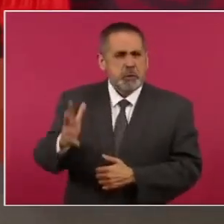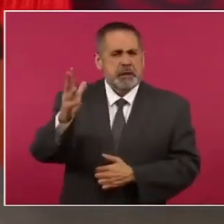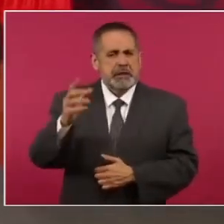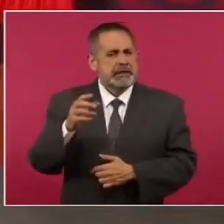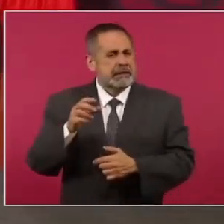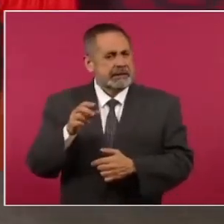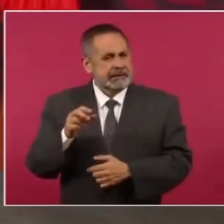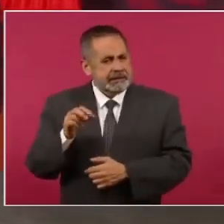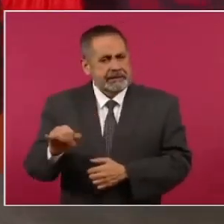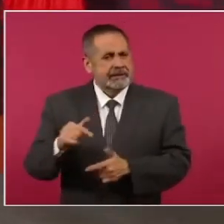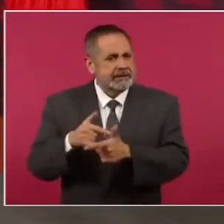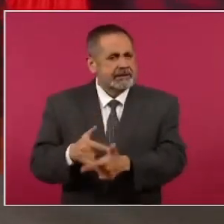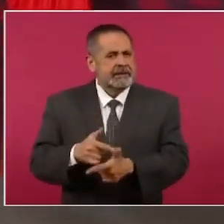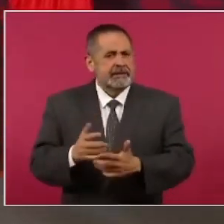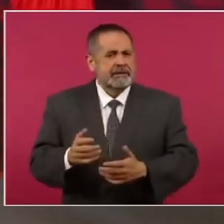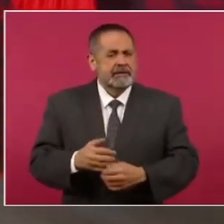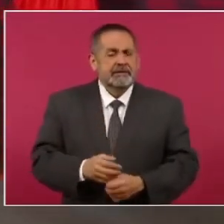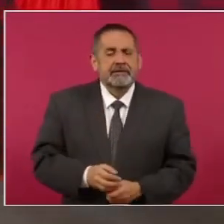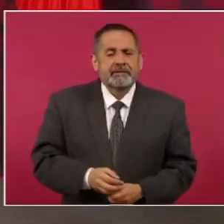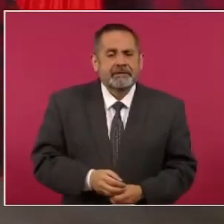en